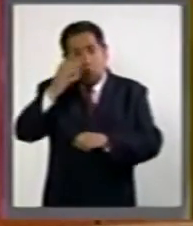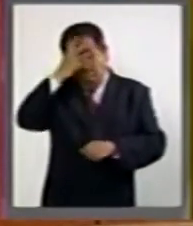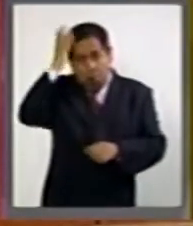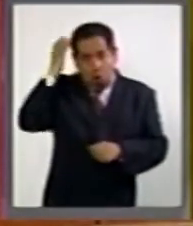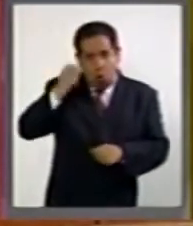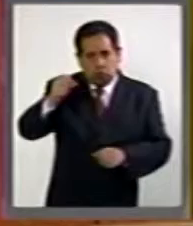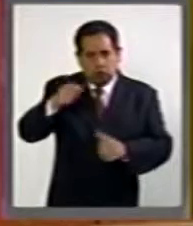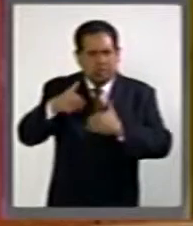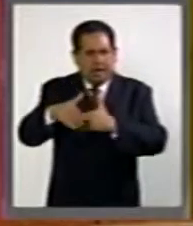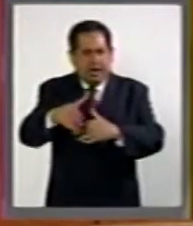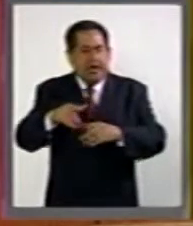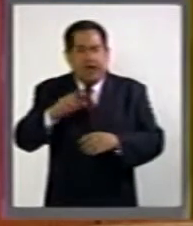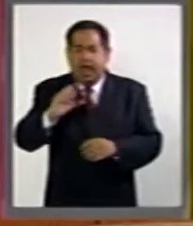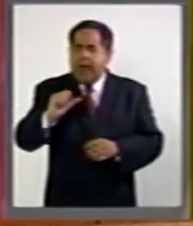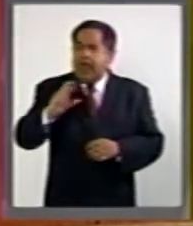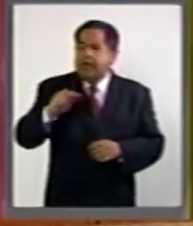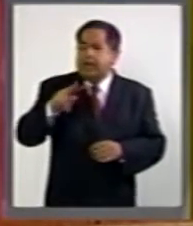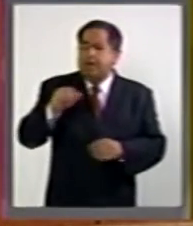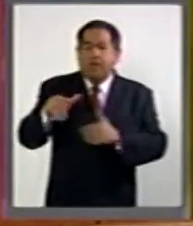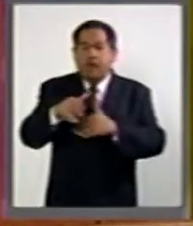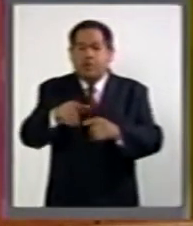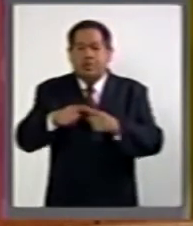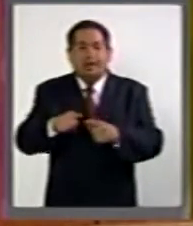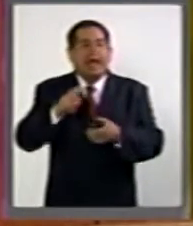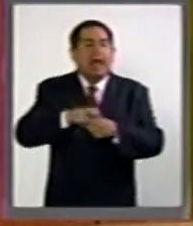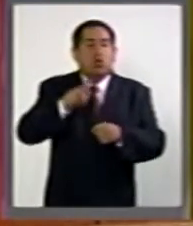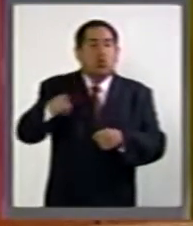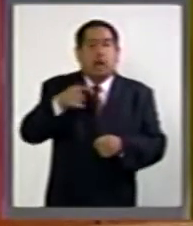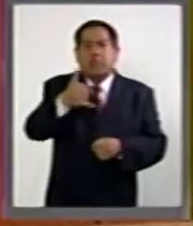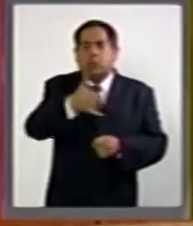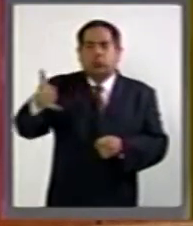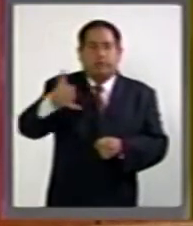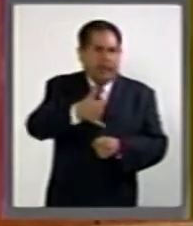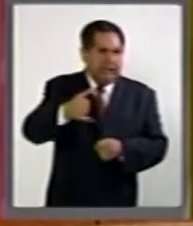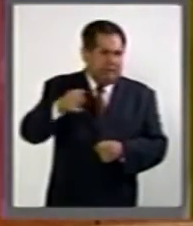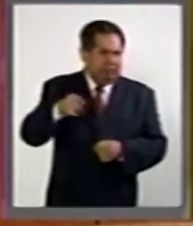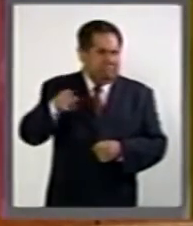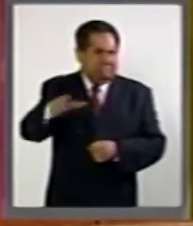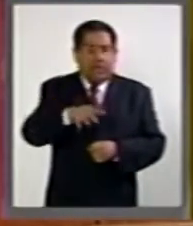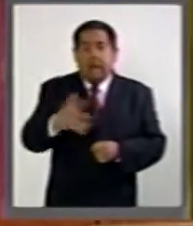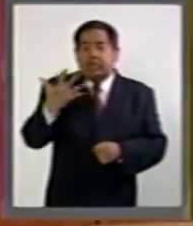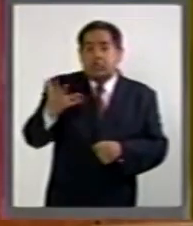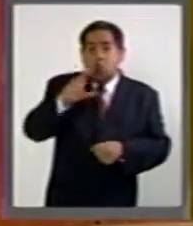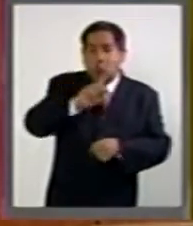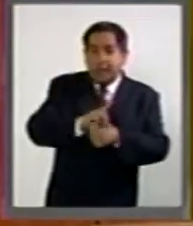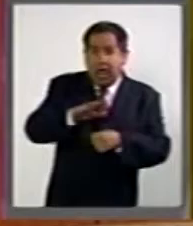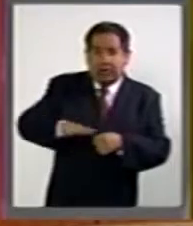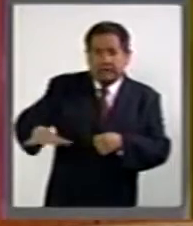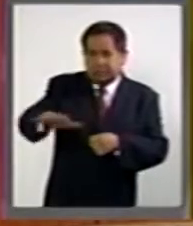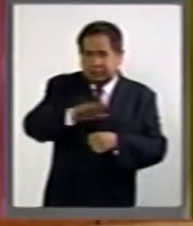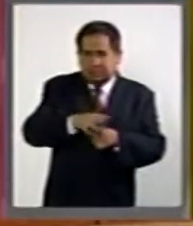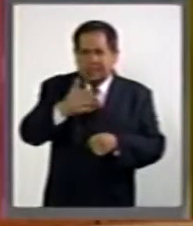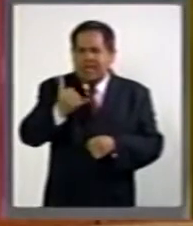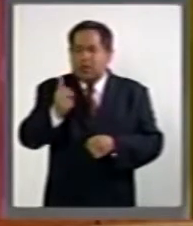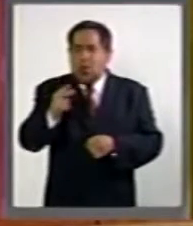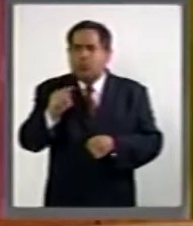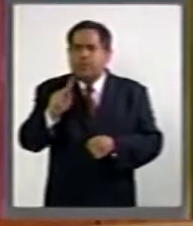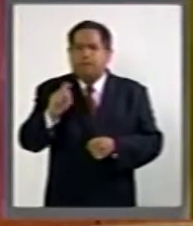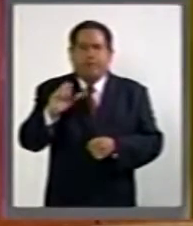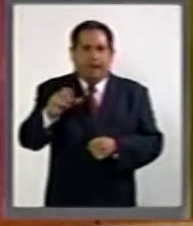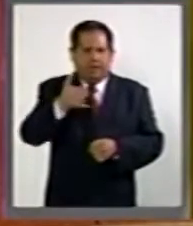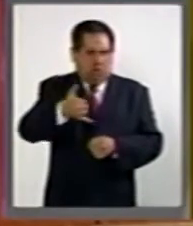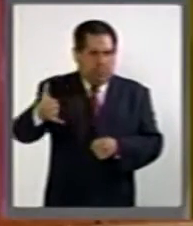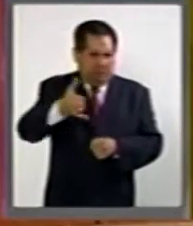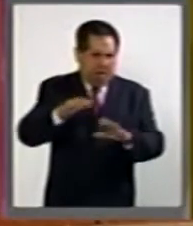Morelos, que es el carnaval de Yautepec, que dura 5 días y en cada día se va llevando a